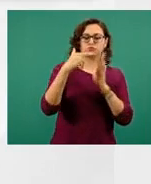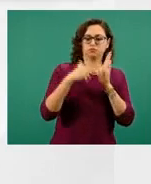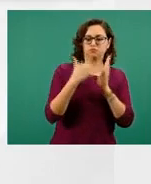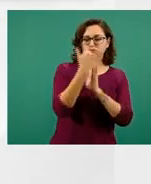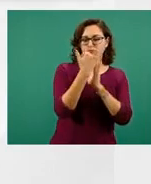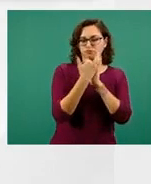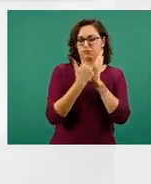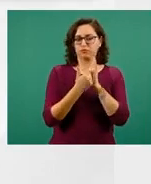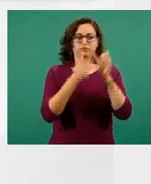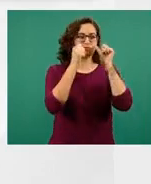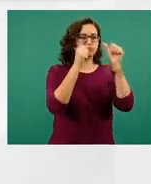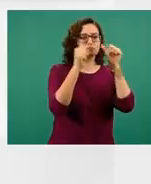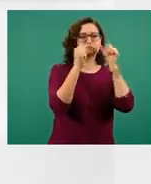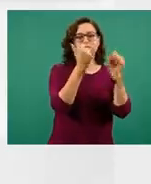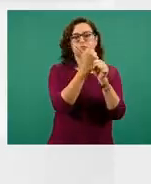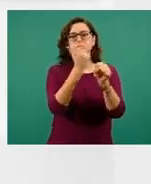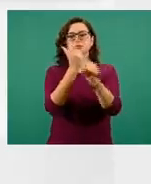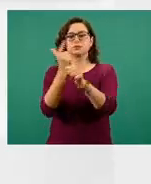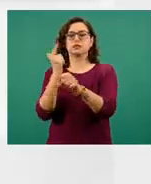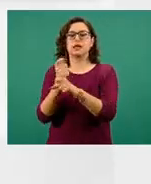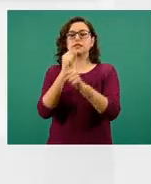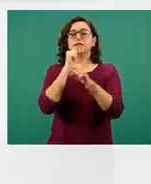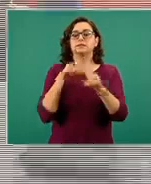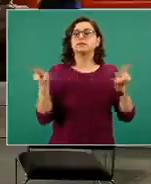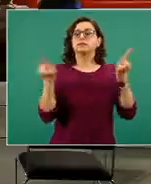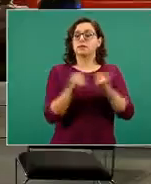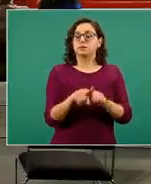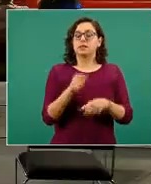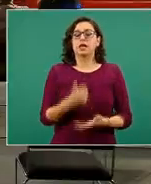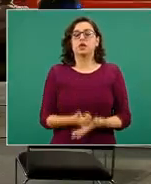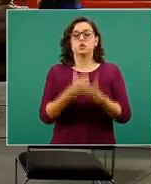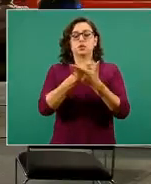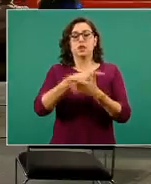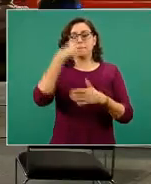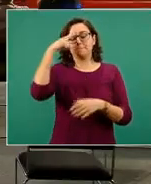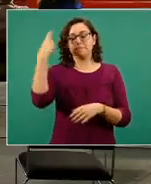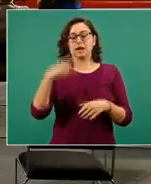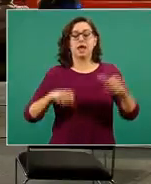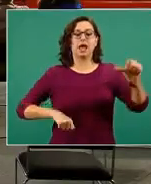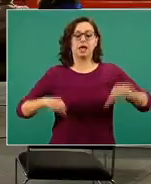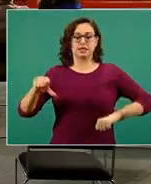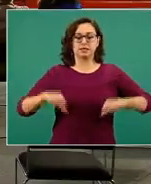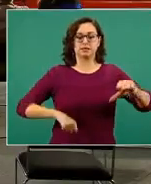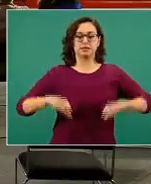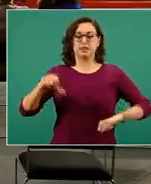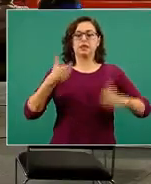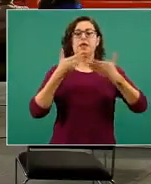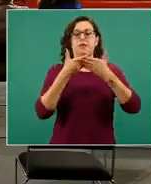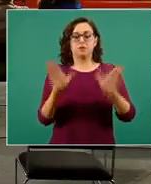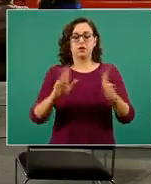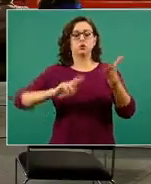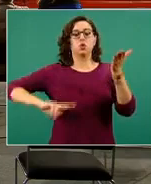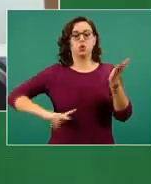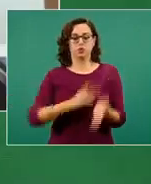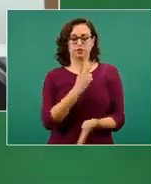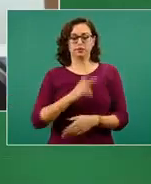otro lado también sirvió para la reapertura de las actividades económicas cuando fueron cambiando la parte de la